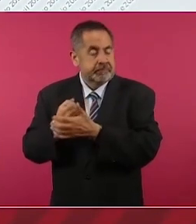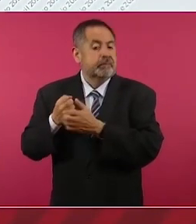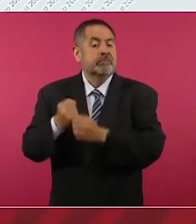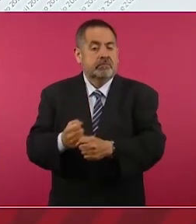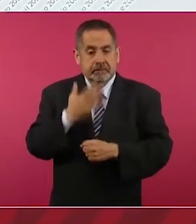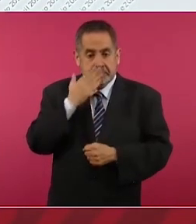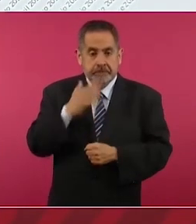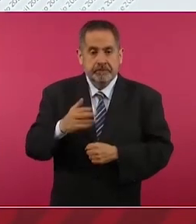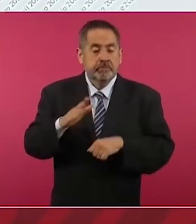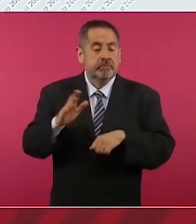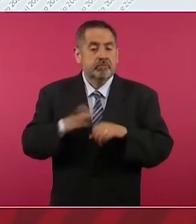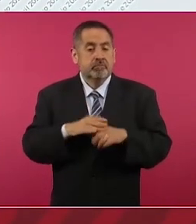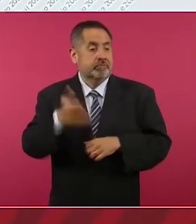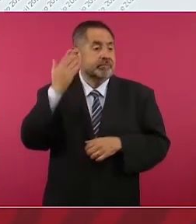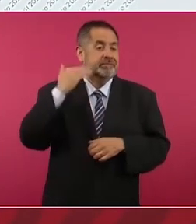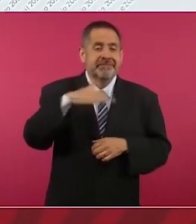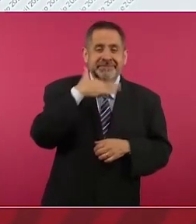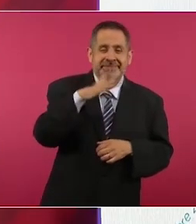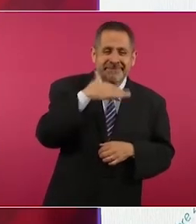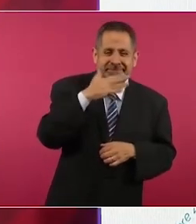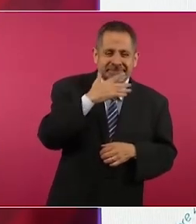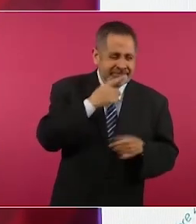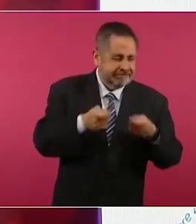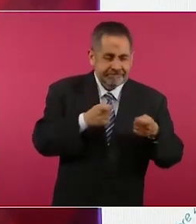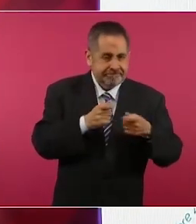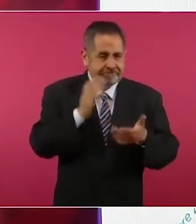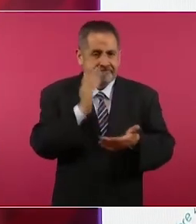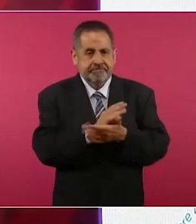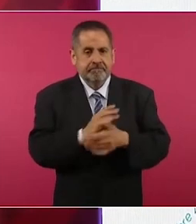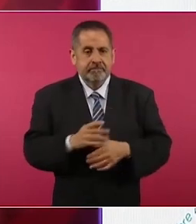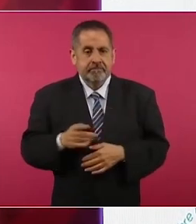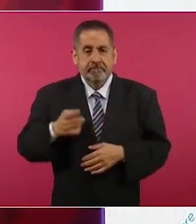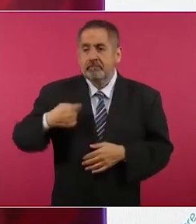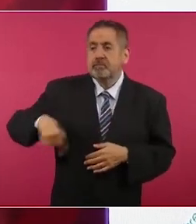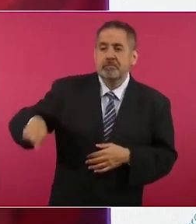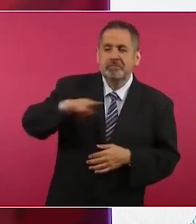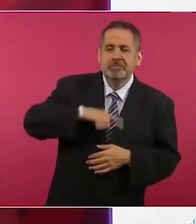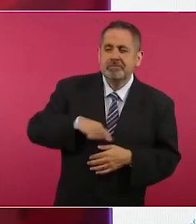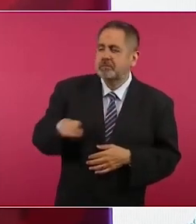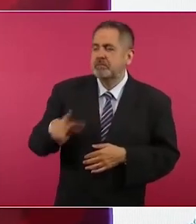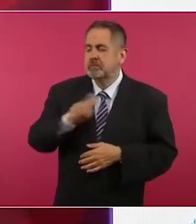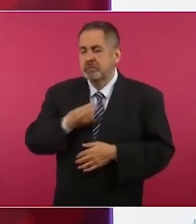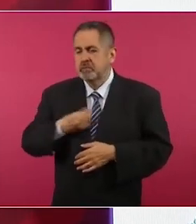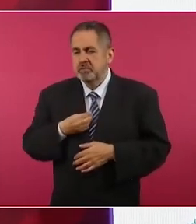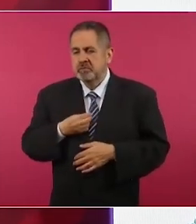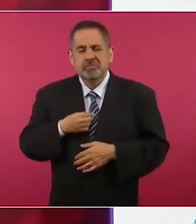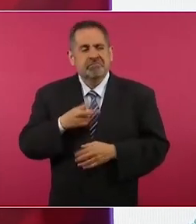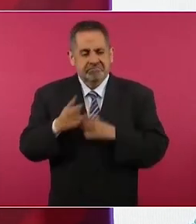porque la mafia que dominaba esto pensaba que no íbamos a resistir